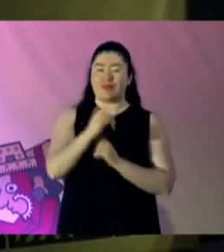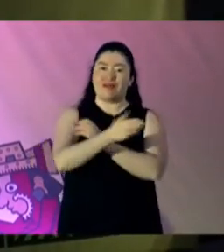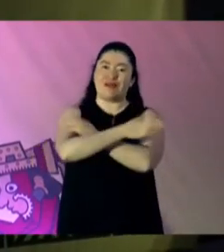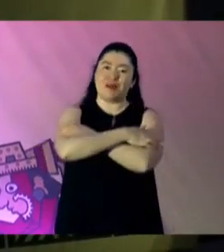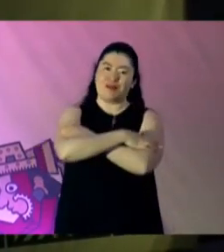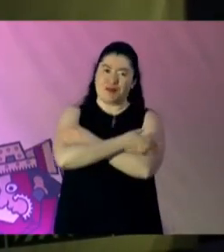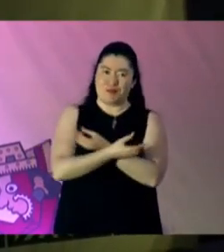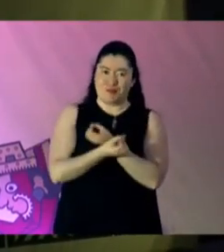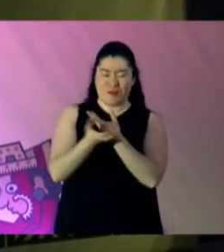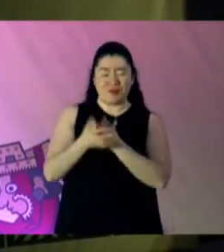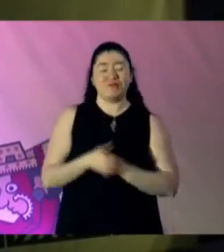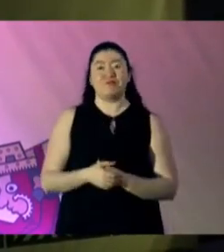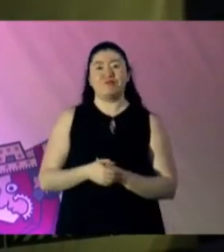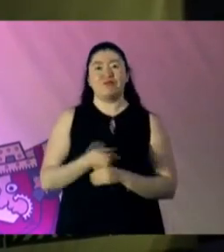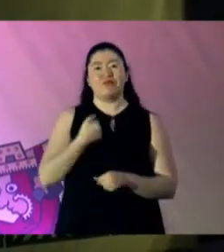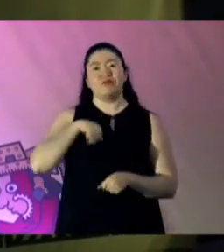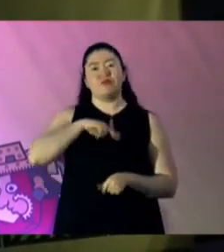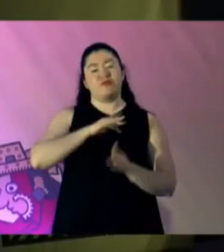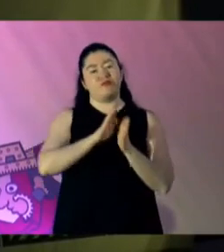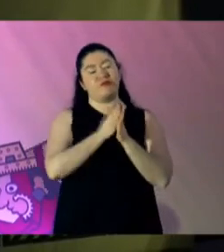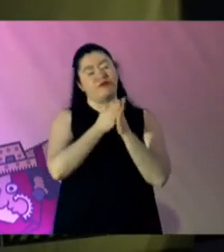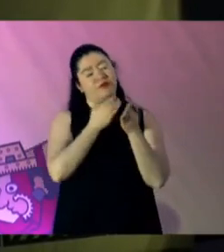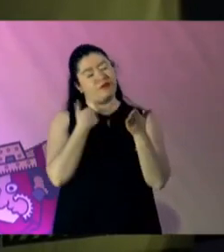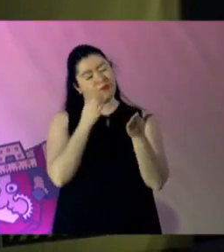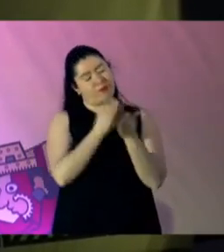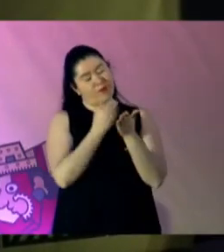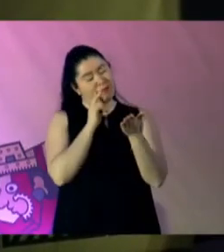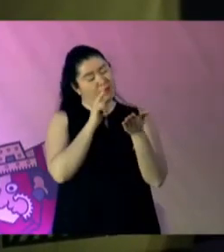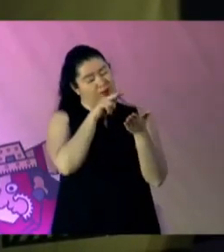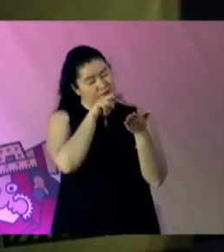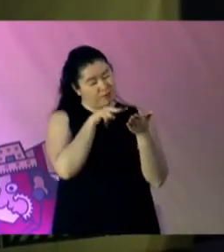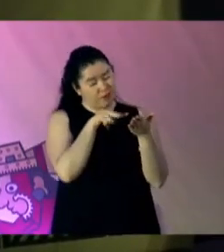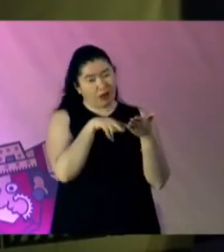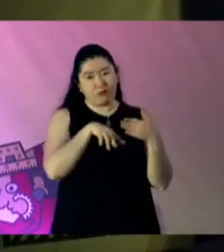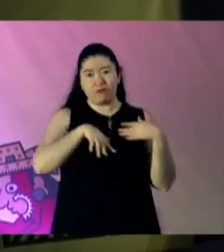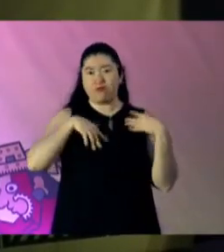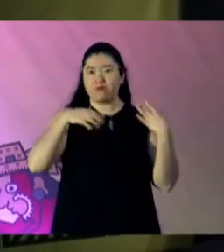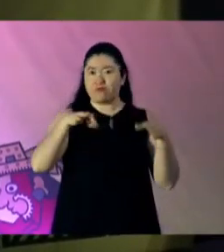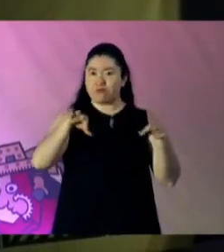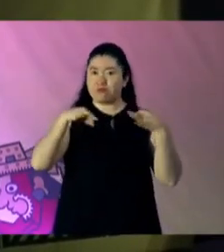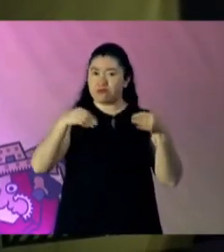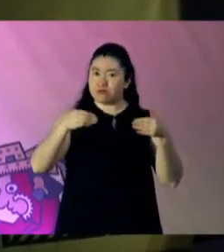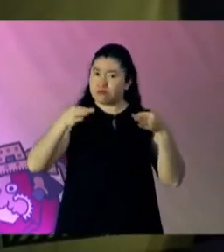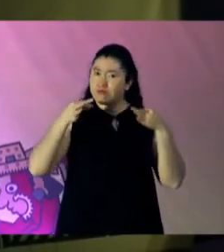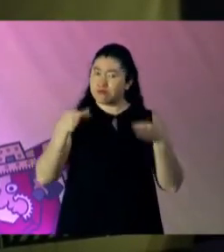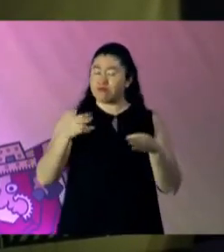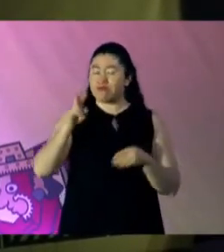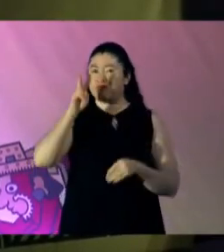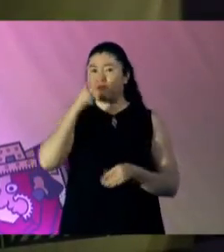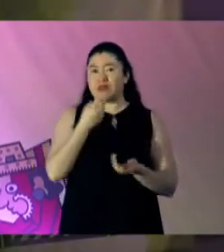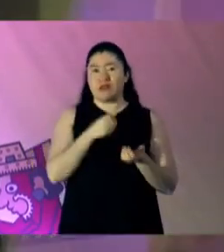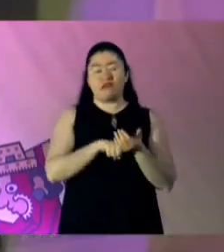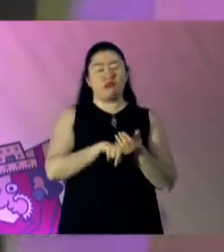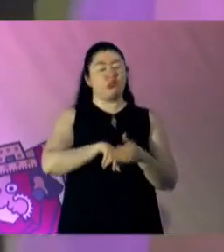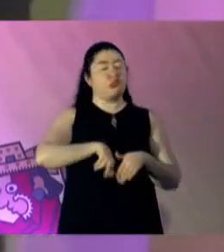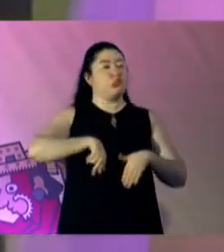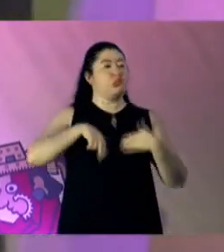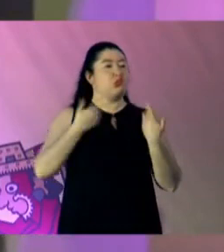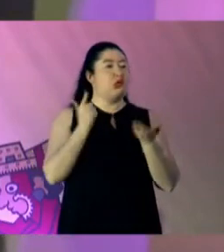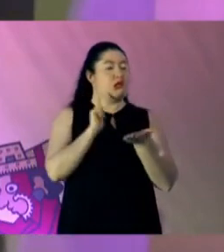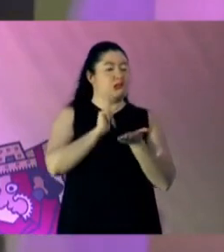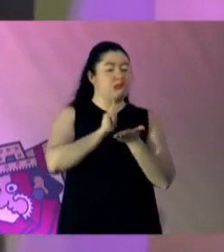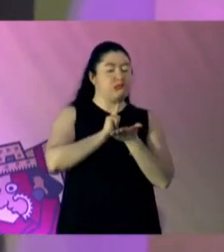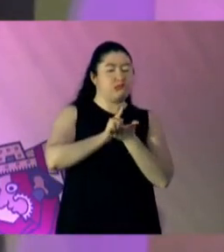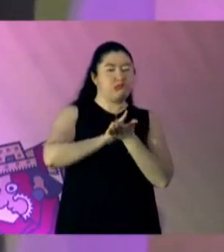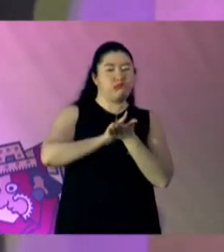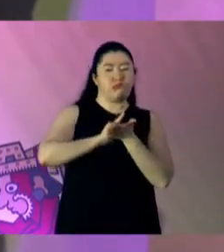ahí veíamos las libretas y ahí veíamos los originales y ahí veníamos este una pulcritud este bestial en